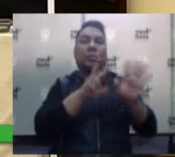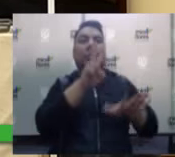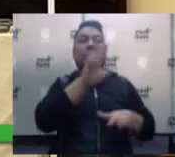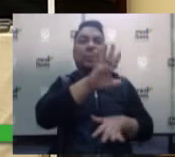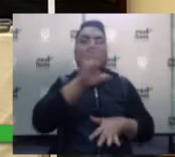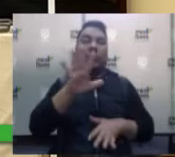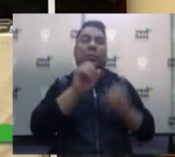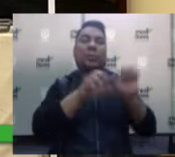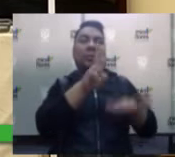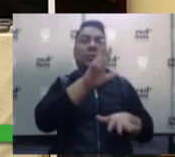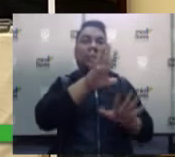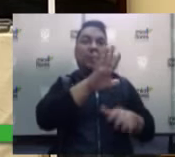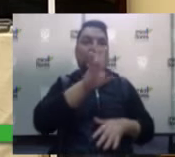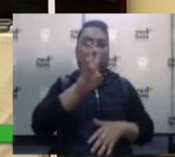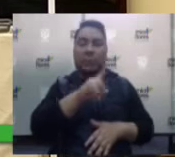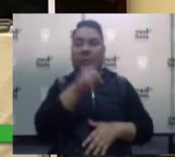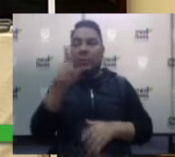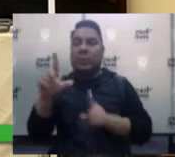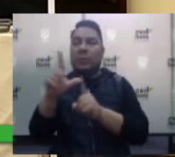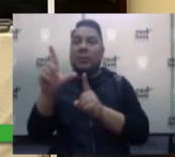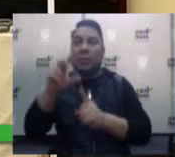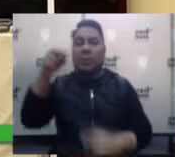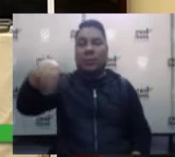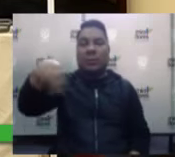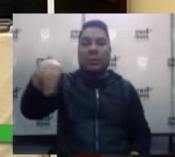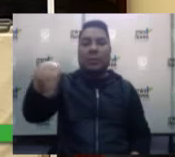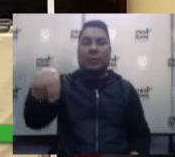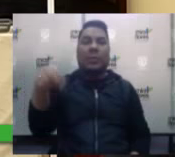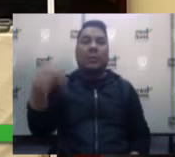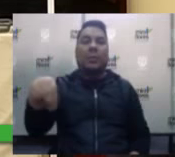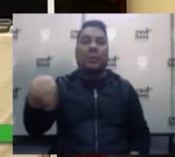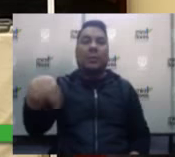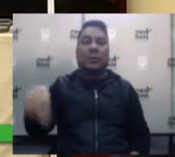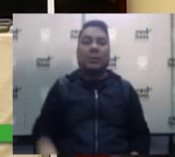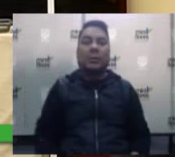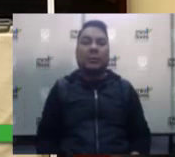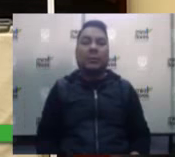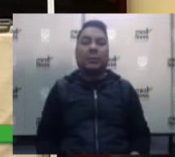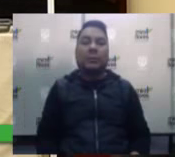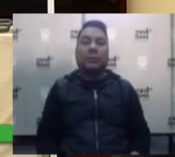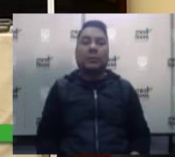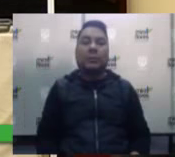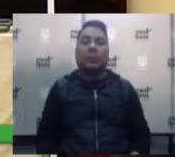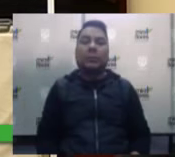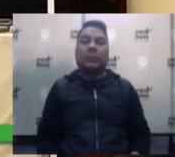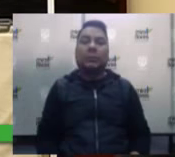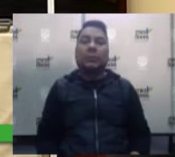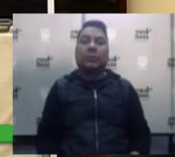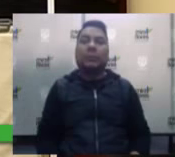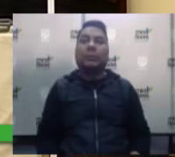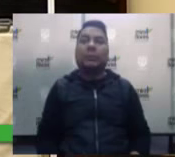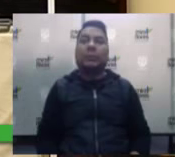y 1257. Letra Ñ. Letra Ñ. Podemos por el Progreso del